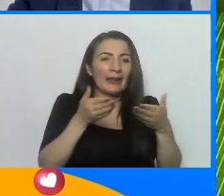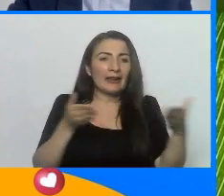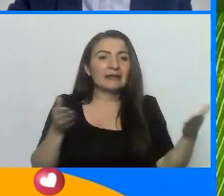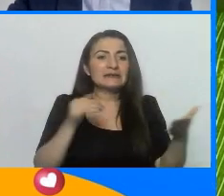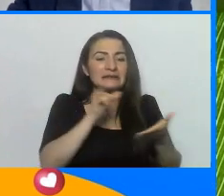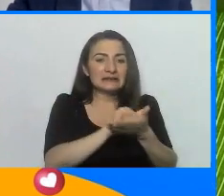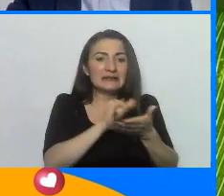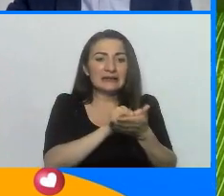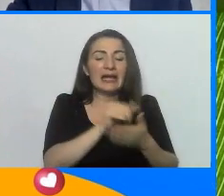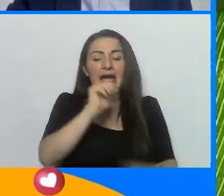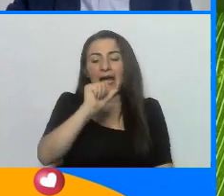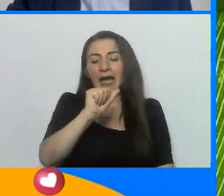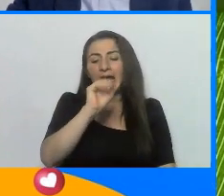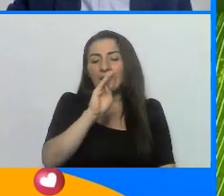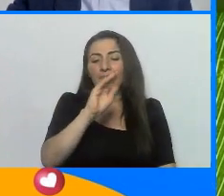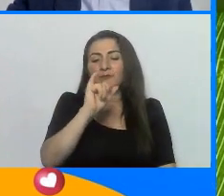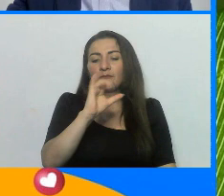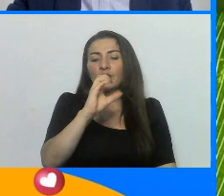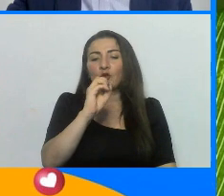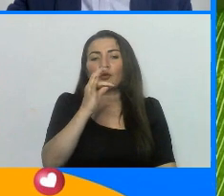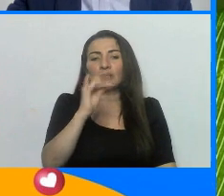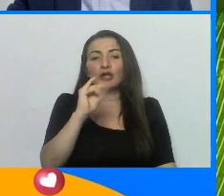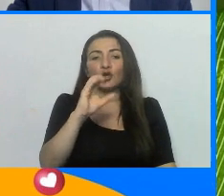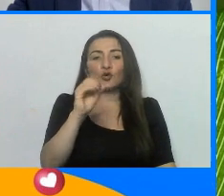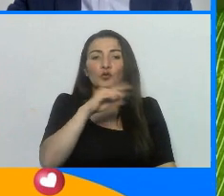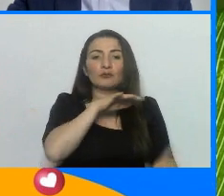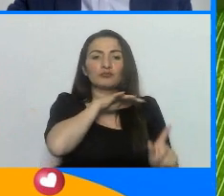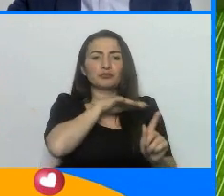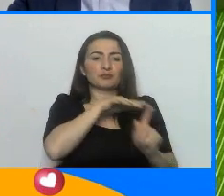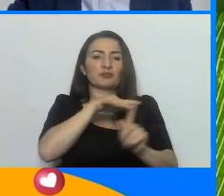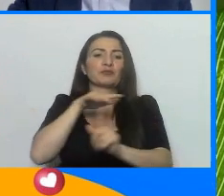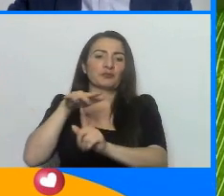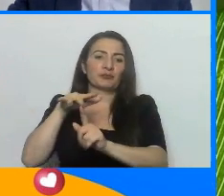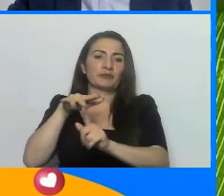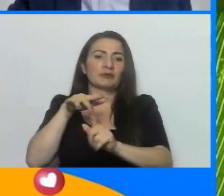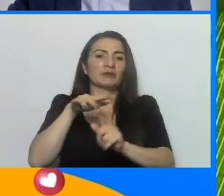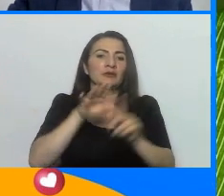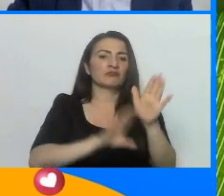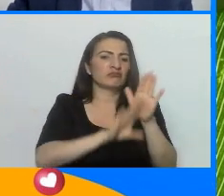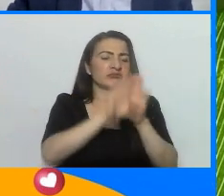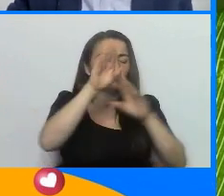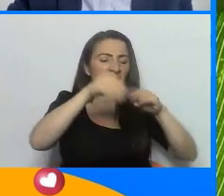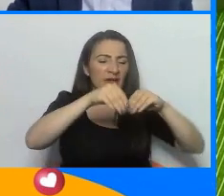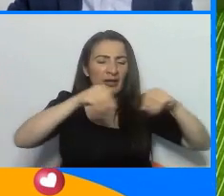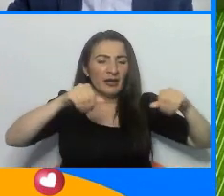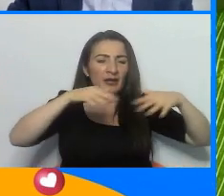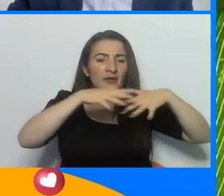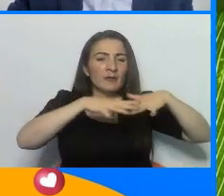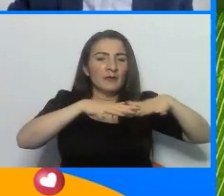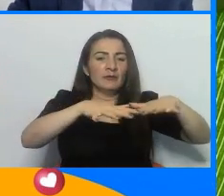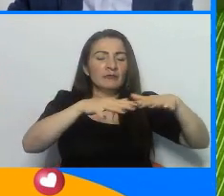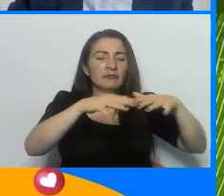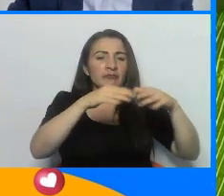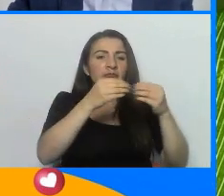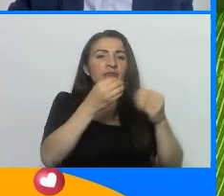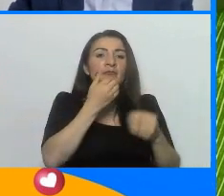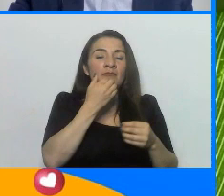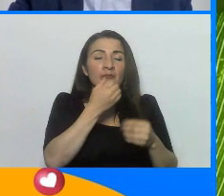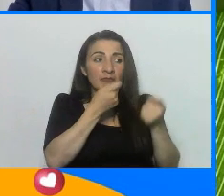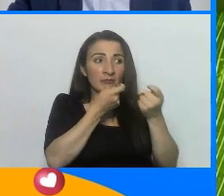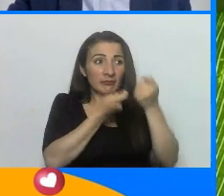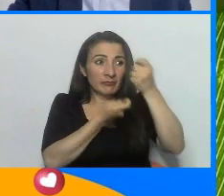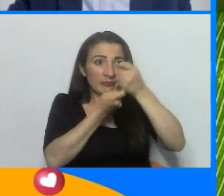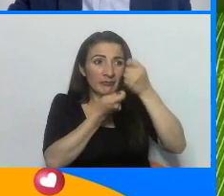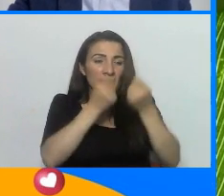como abióticos, ellos inciden en el tipo de ecosistema que se desarrolle en el planeta. Por eso los ecosistemas que están más cerca al polo van